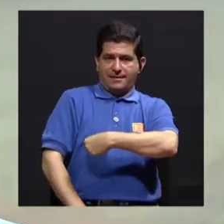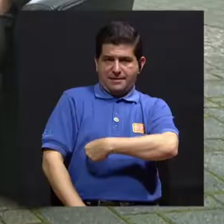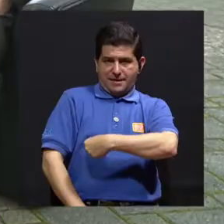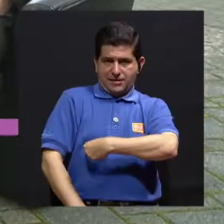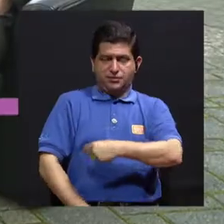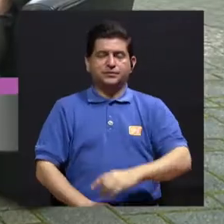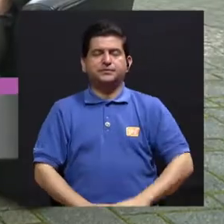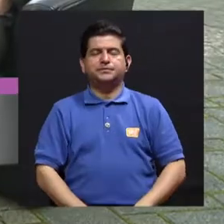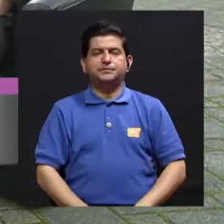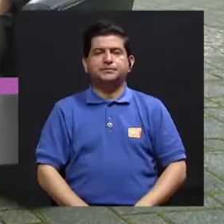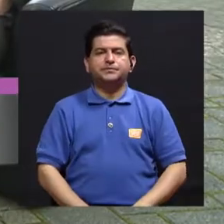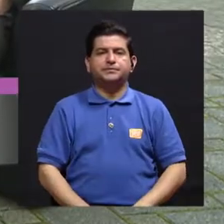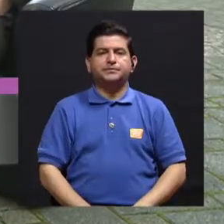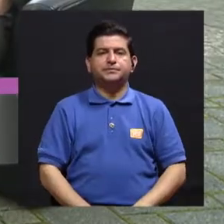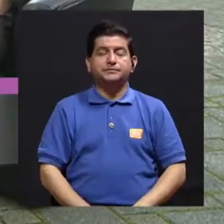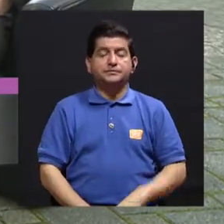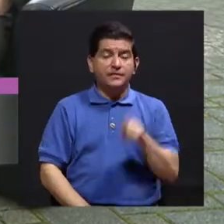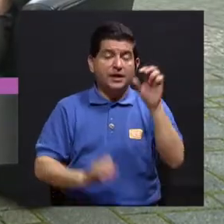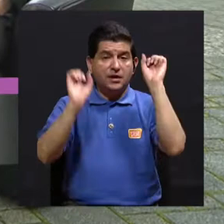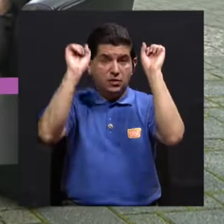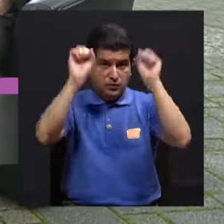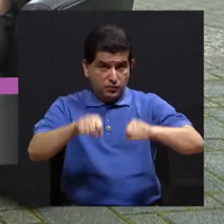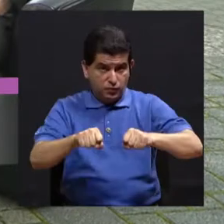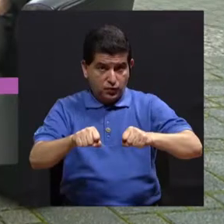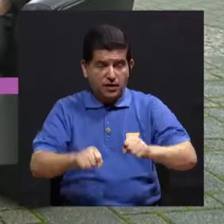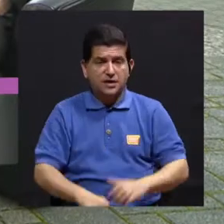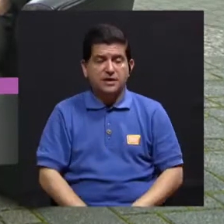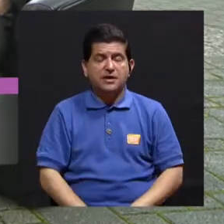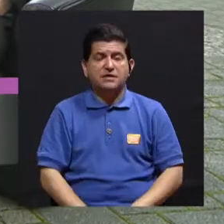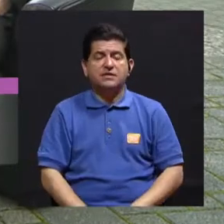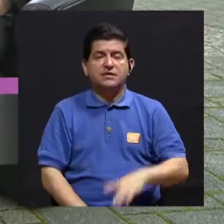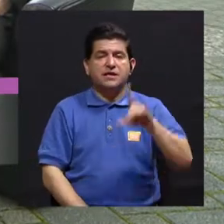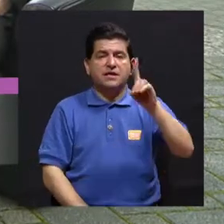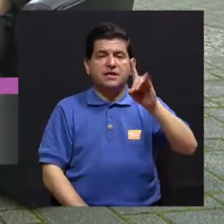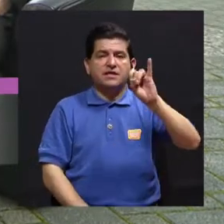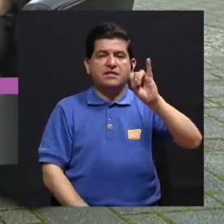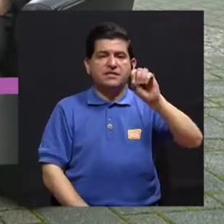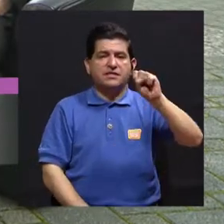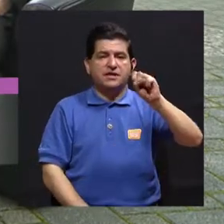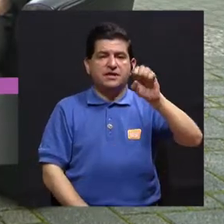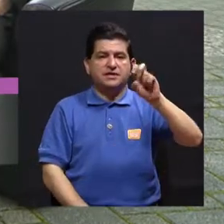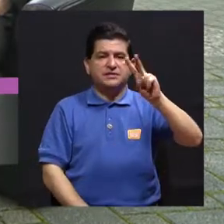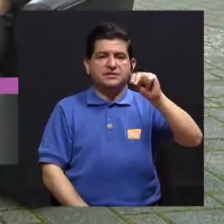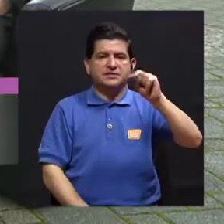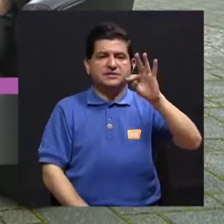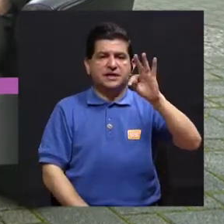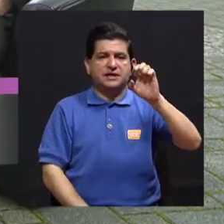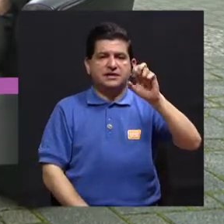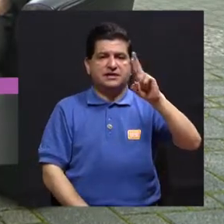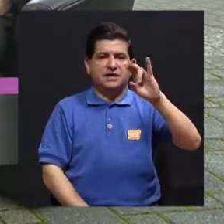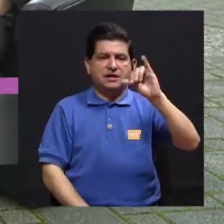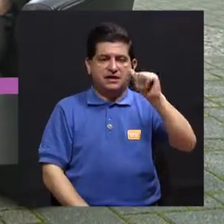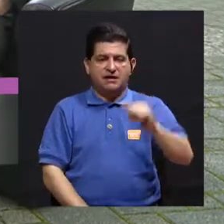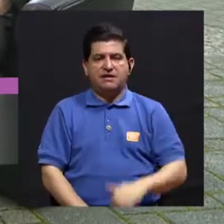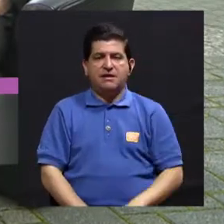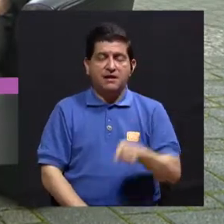hígado, ¿okay? Entonces, realmente, este puede causar disentería, ¿verdad?, que es la salida